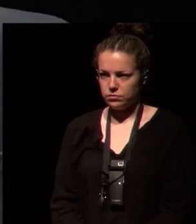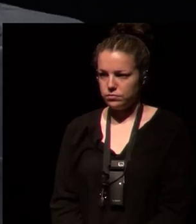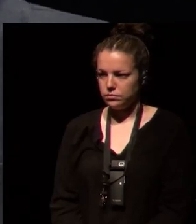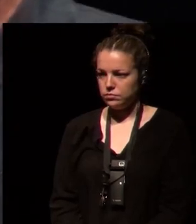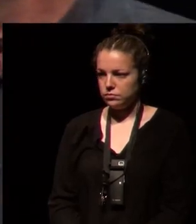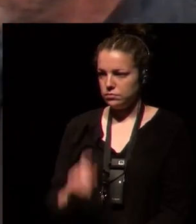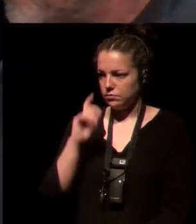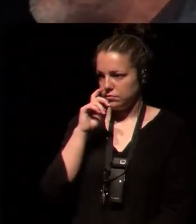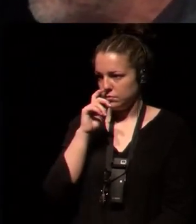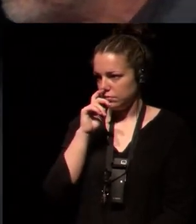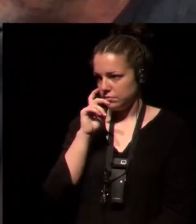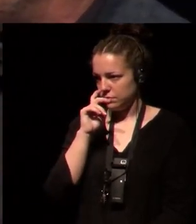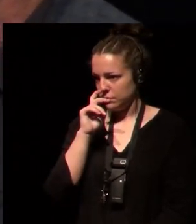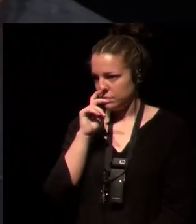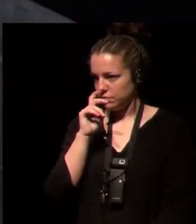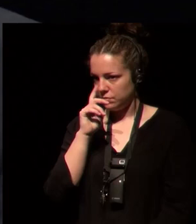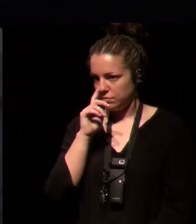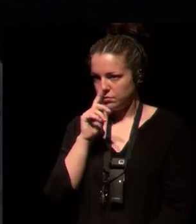Is there a video there?